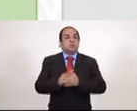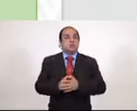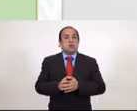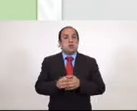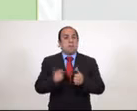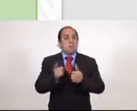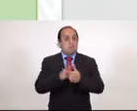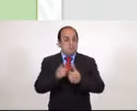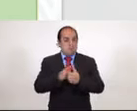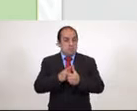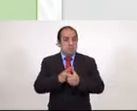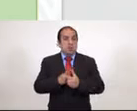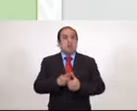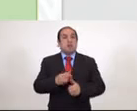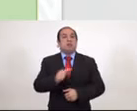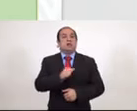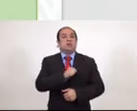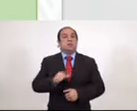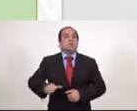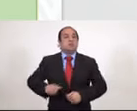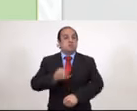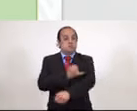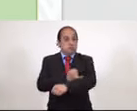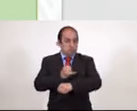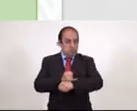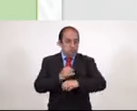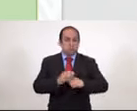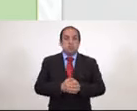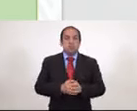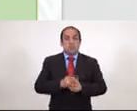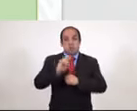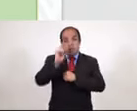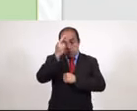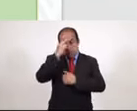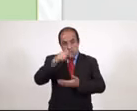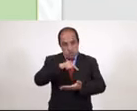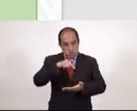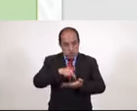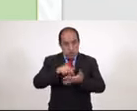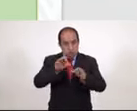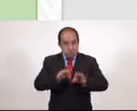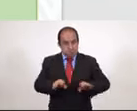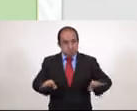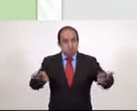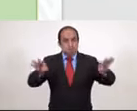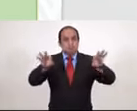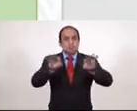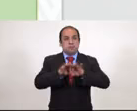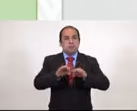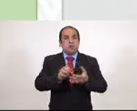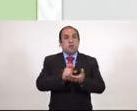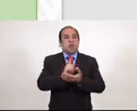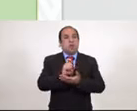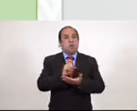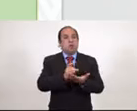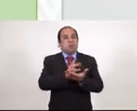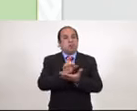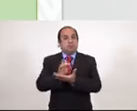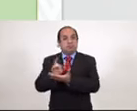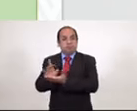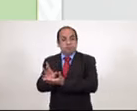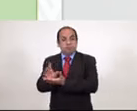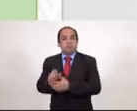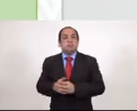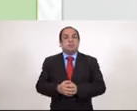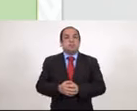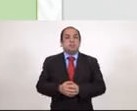de Iztapalapa. Recordemos que el punto más importante de entrega de agua es en